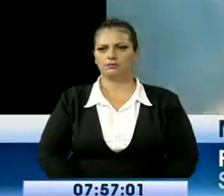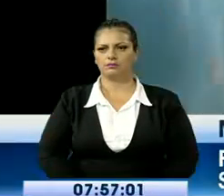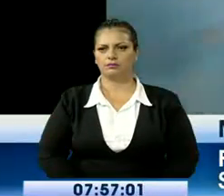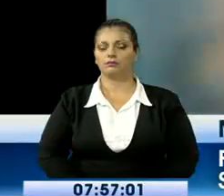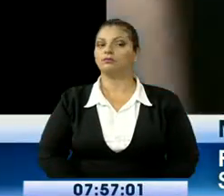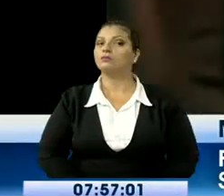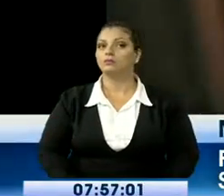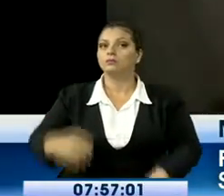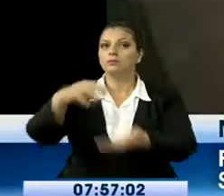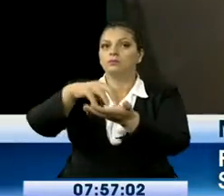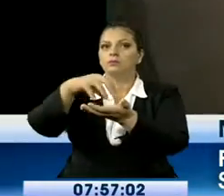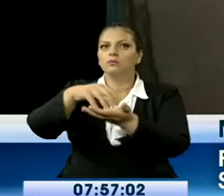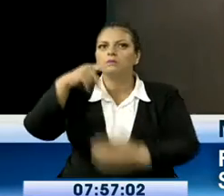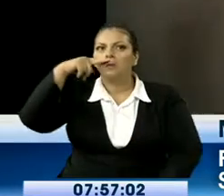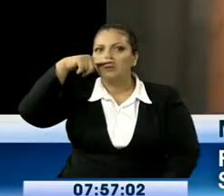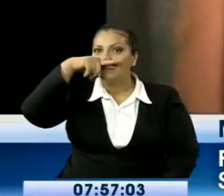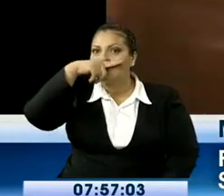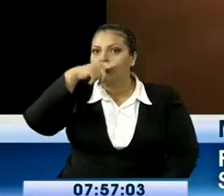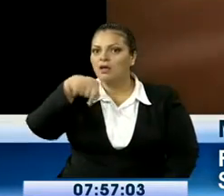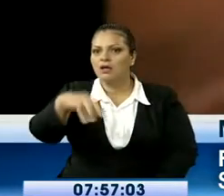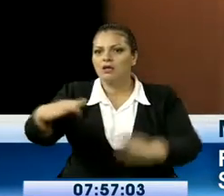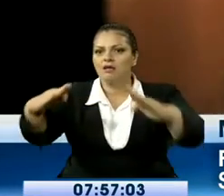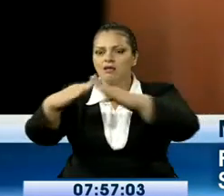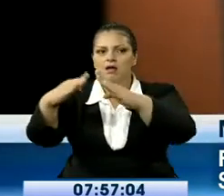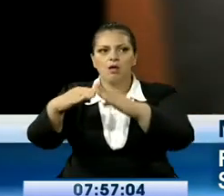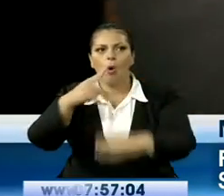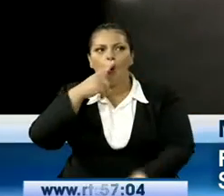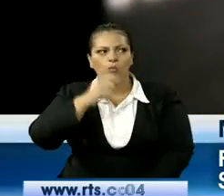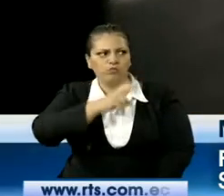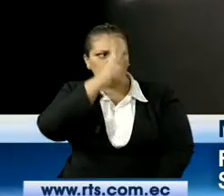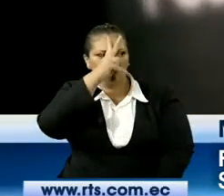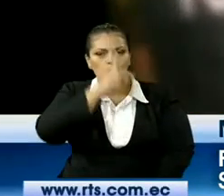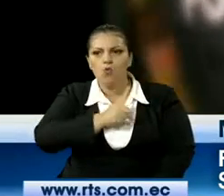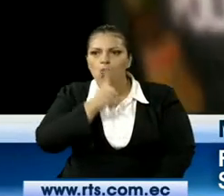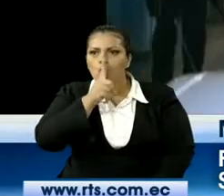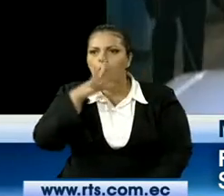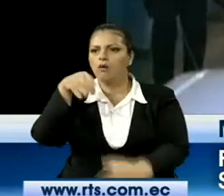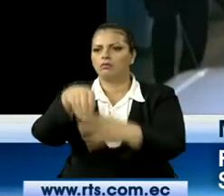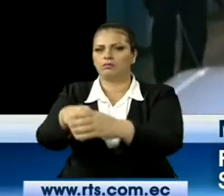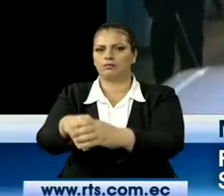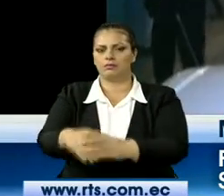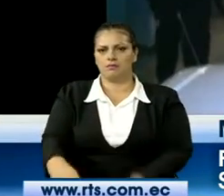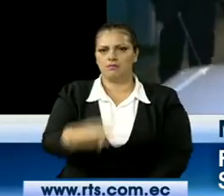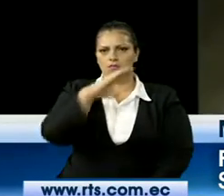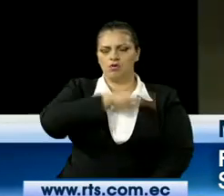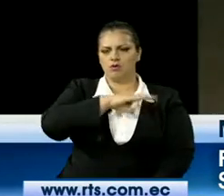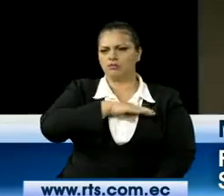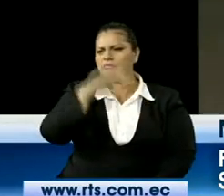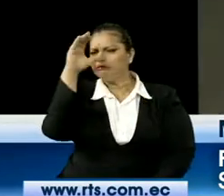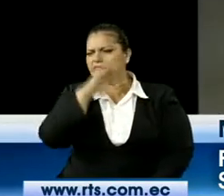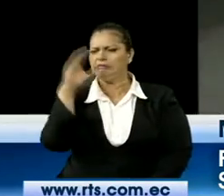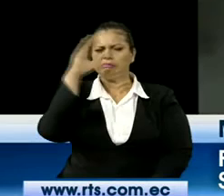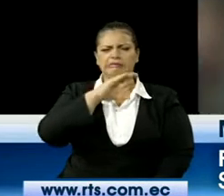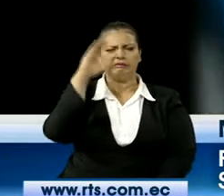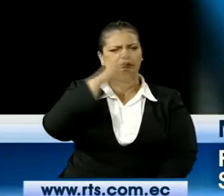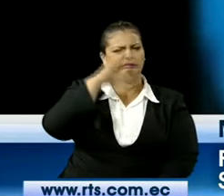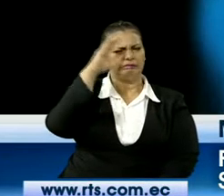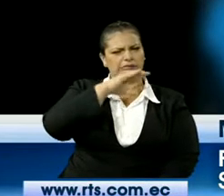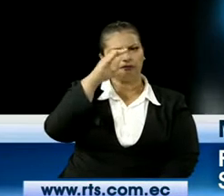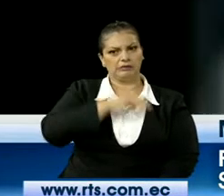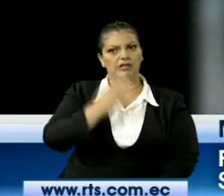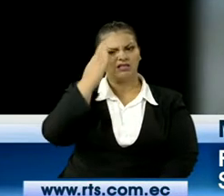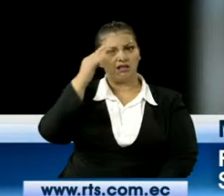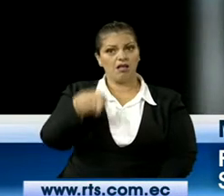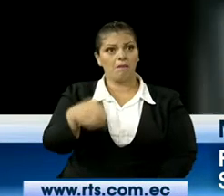Quienes tienen cuentas pendientes con la justicia, tarde o temprano les llega la hora de responder por lo que hicieron. Agentes del bloque de búsqueda con el